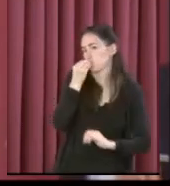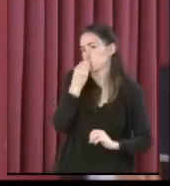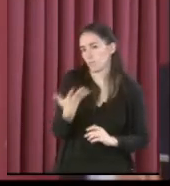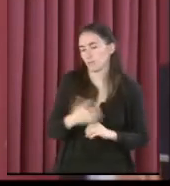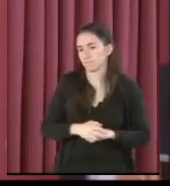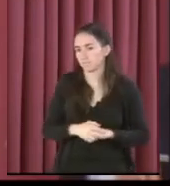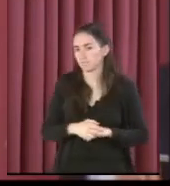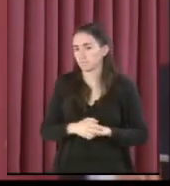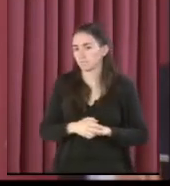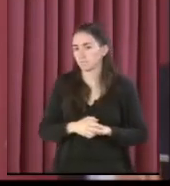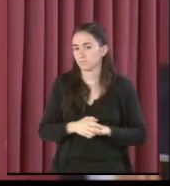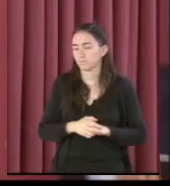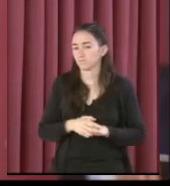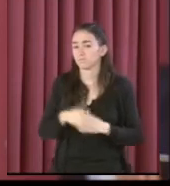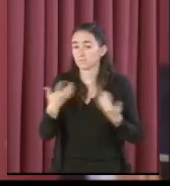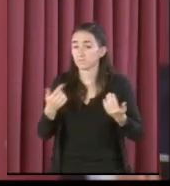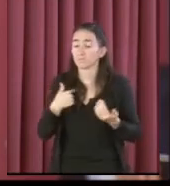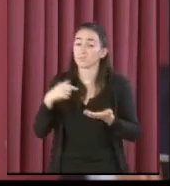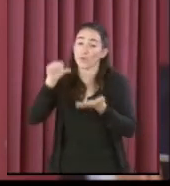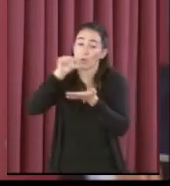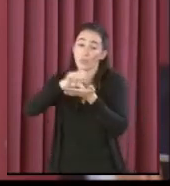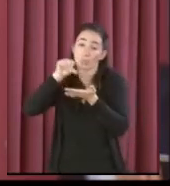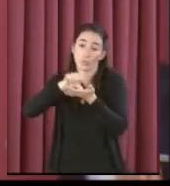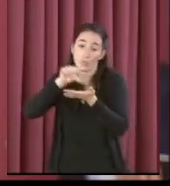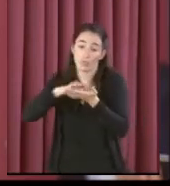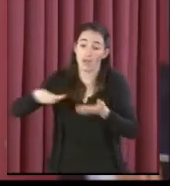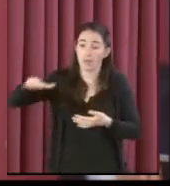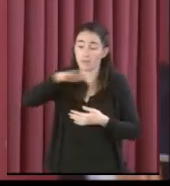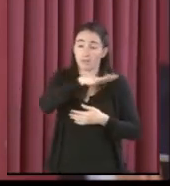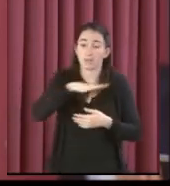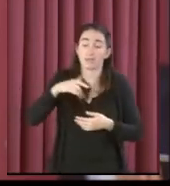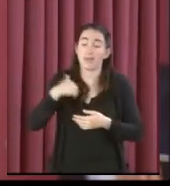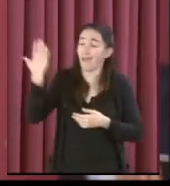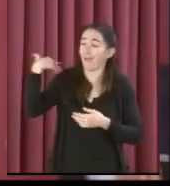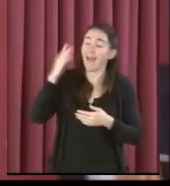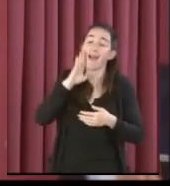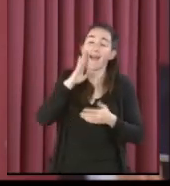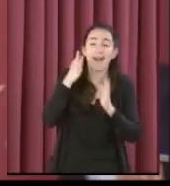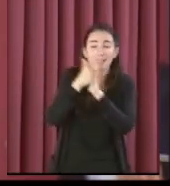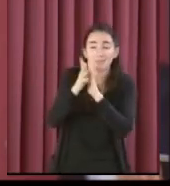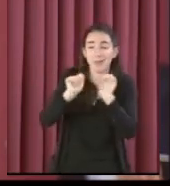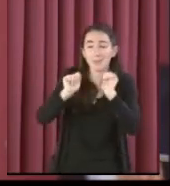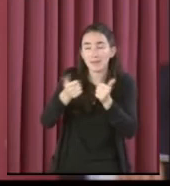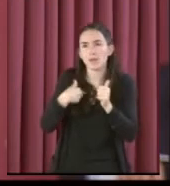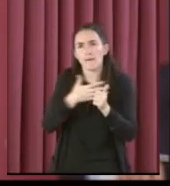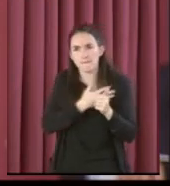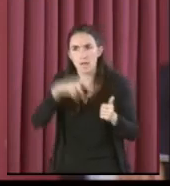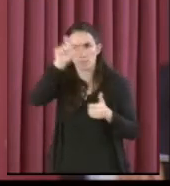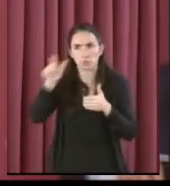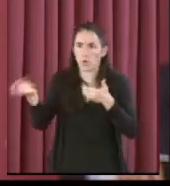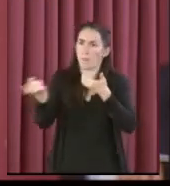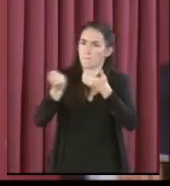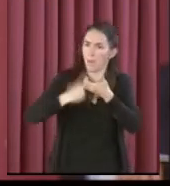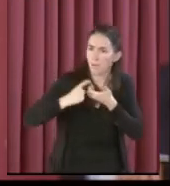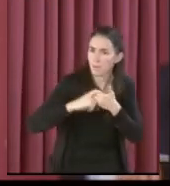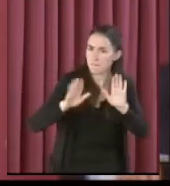el listón de cualidades de ese modelo de ciudad que vertebraba la intervención. Hablaba de un Logroño participativo que promueve cauces de interacción efectivos,